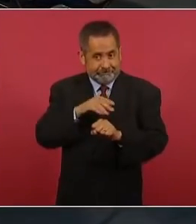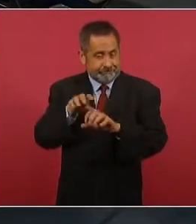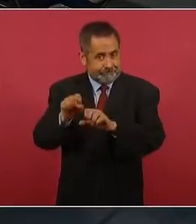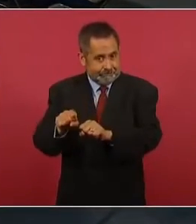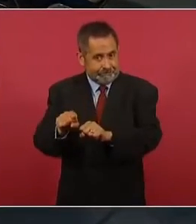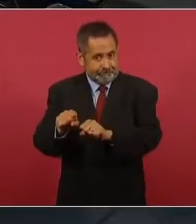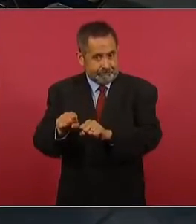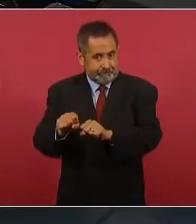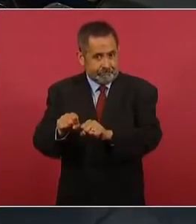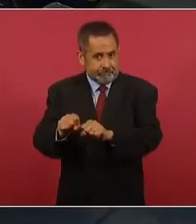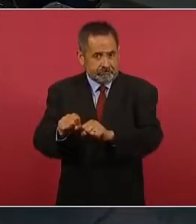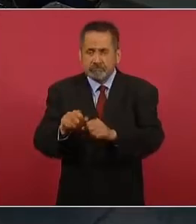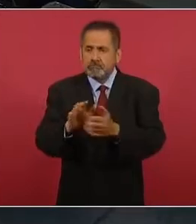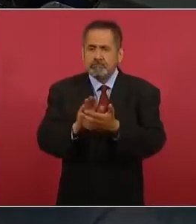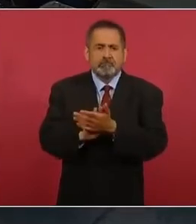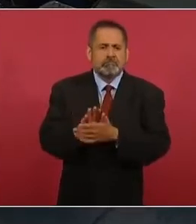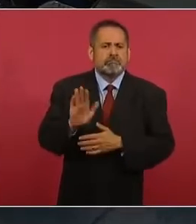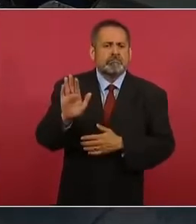y saca